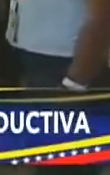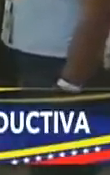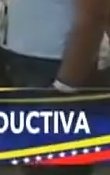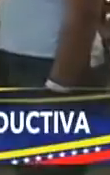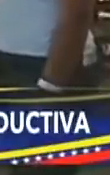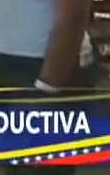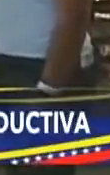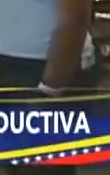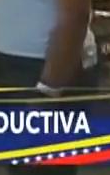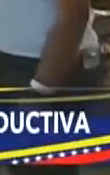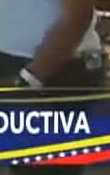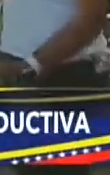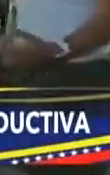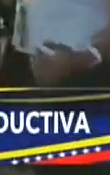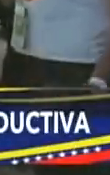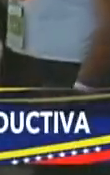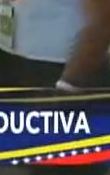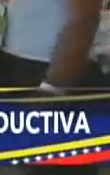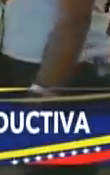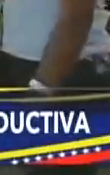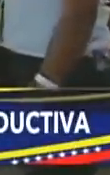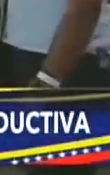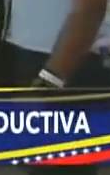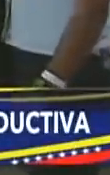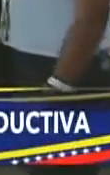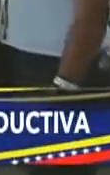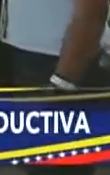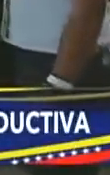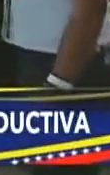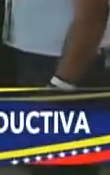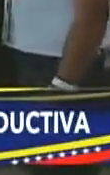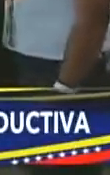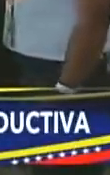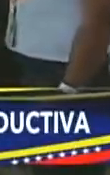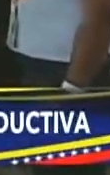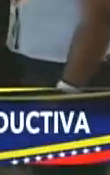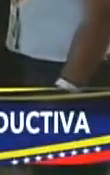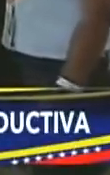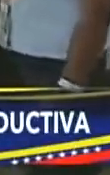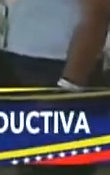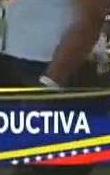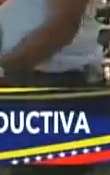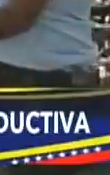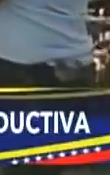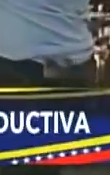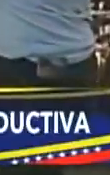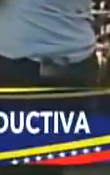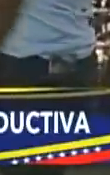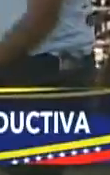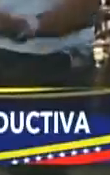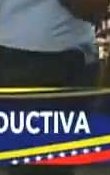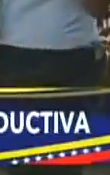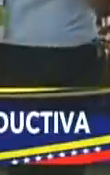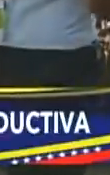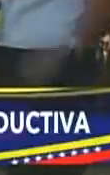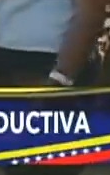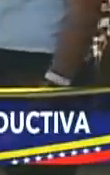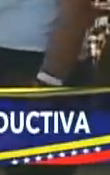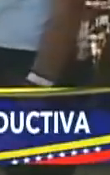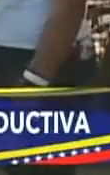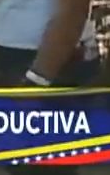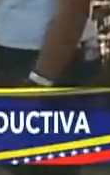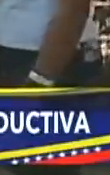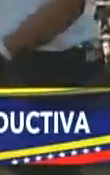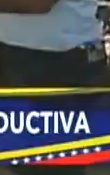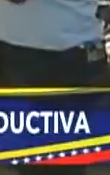chévere. Bienvenido, presidente. Gracias. Nosotros estamos representando los Andes venezolanos, Mérida y